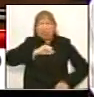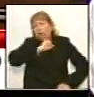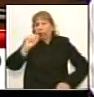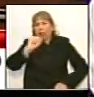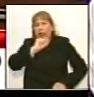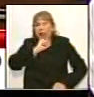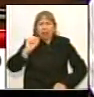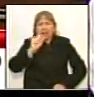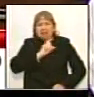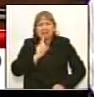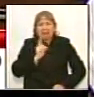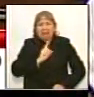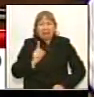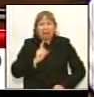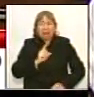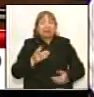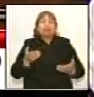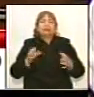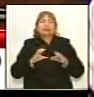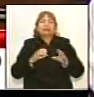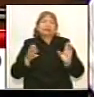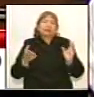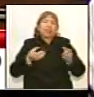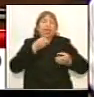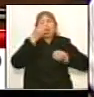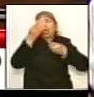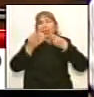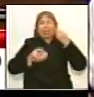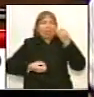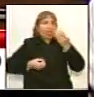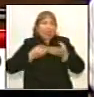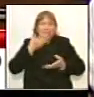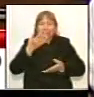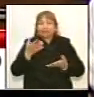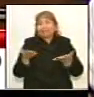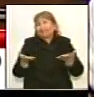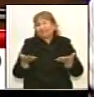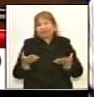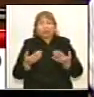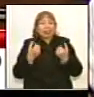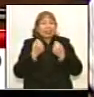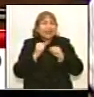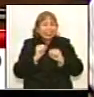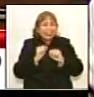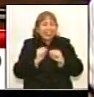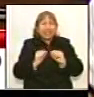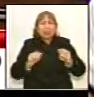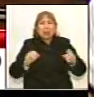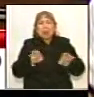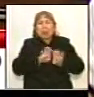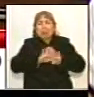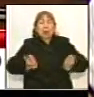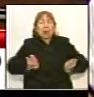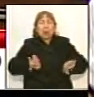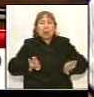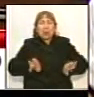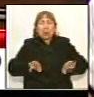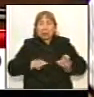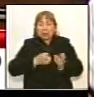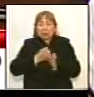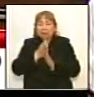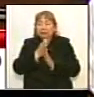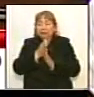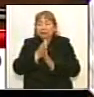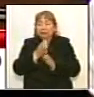todo y que lo único que hacen es pura demagogia para tratar de romper un esquema en el